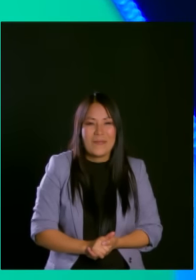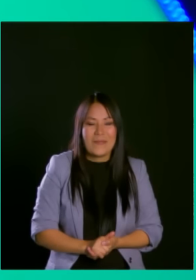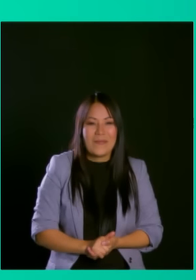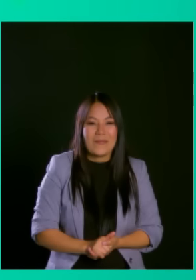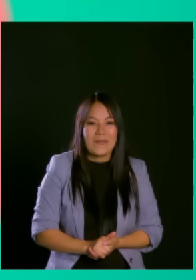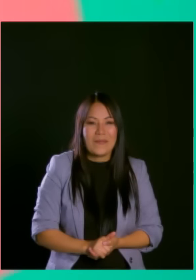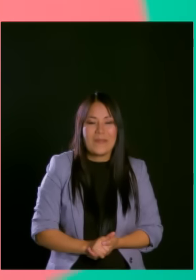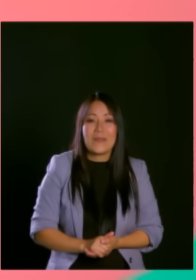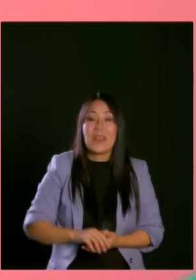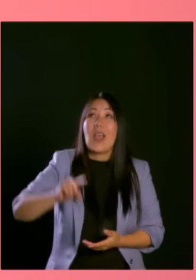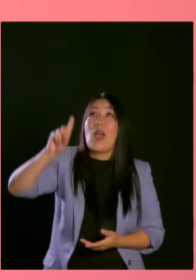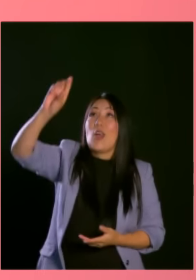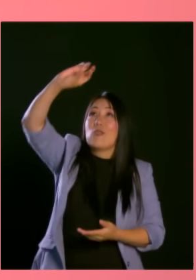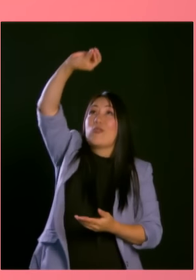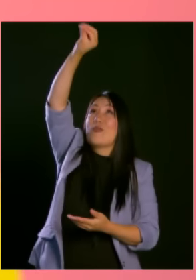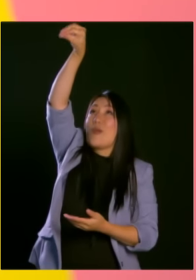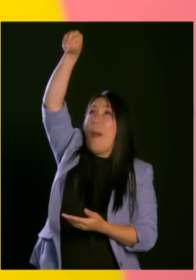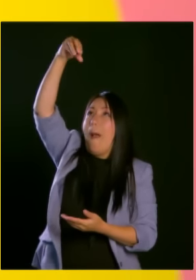Su favor.